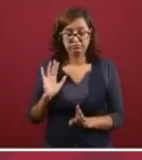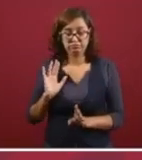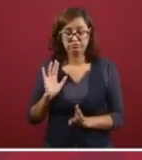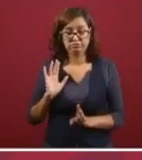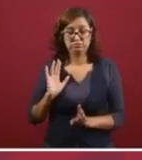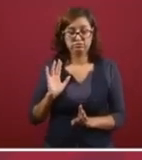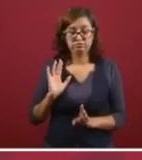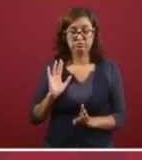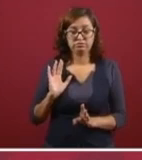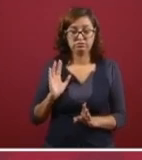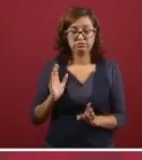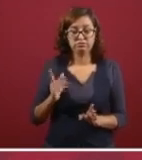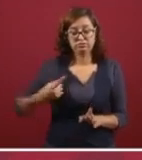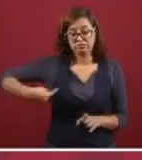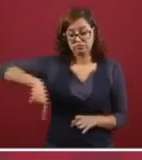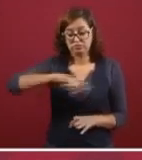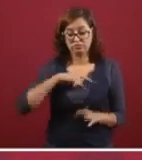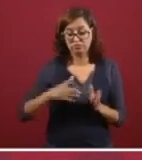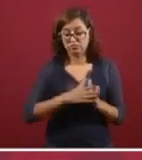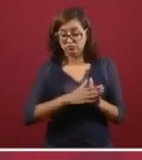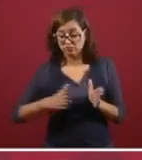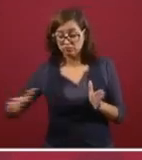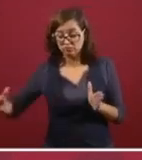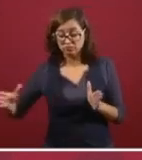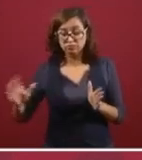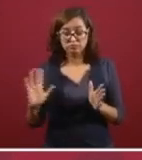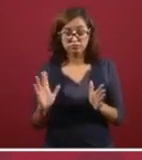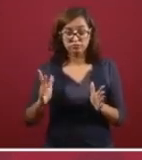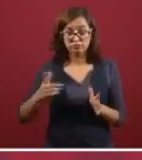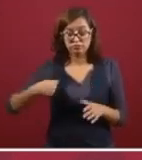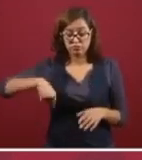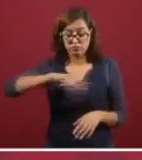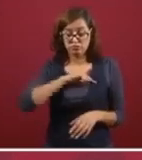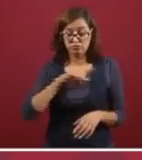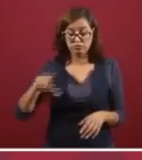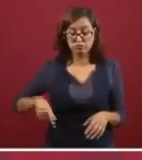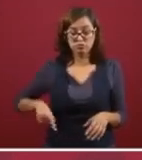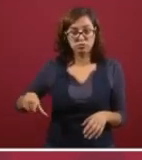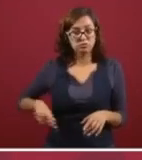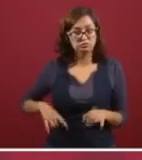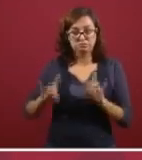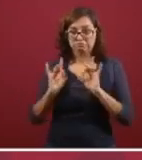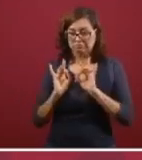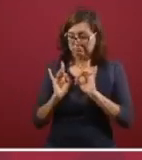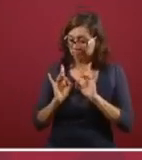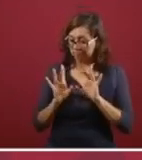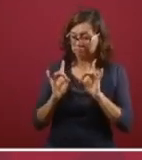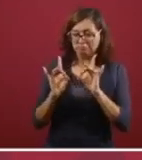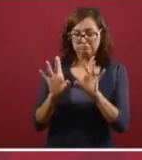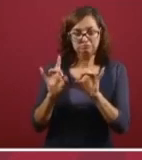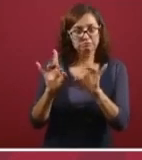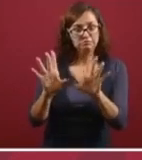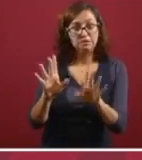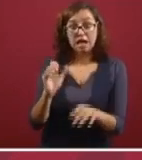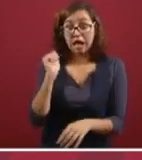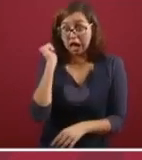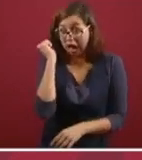En el caso nuestro, estoy esperando que inicien de nuevo